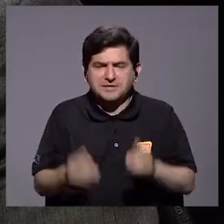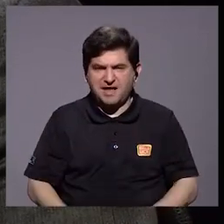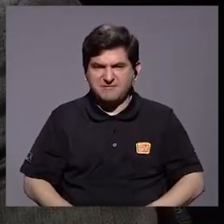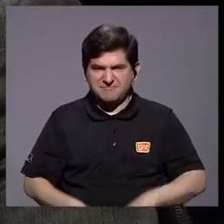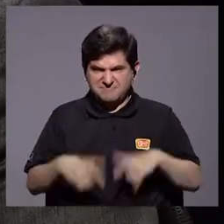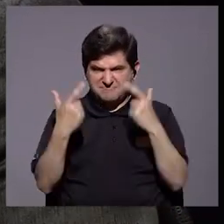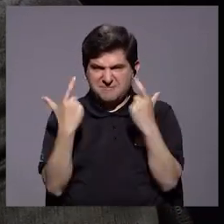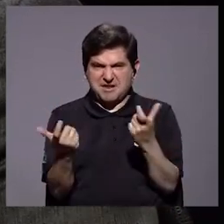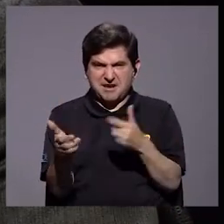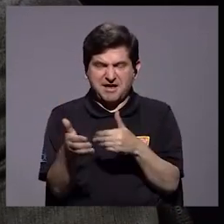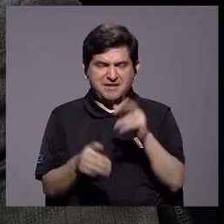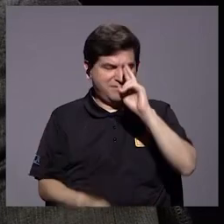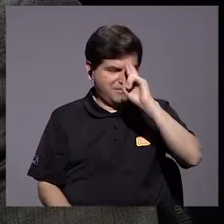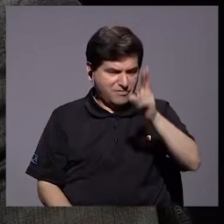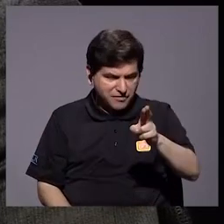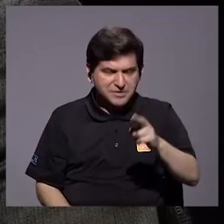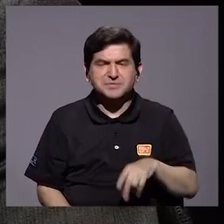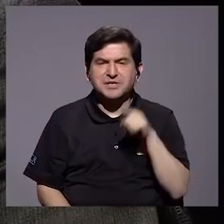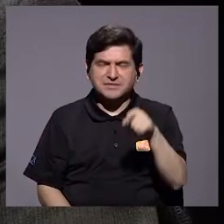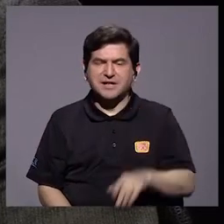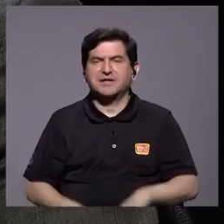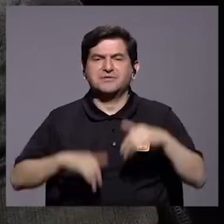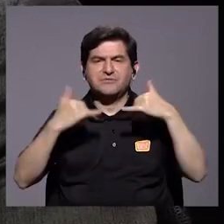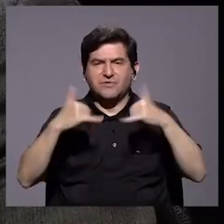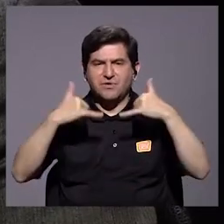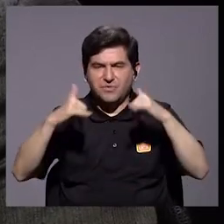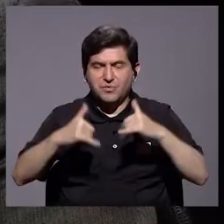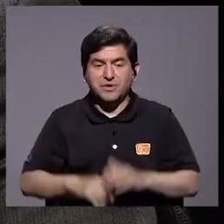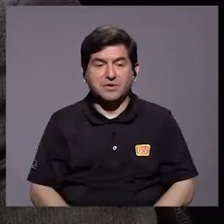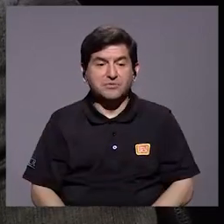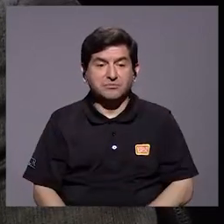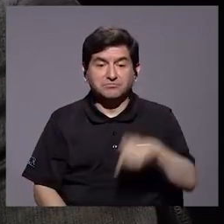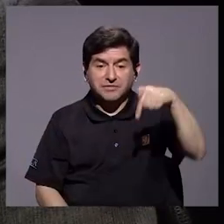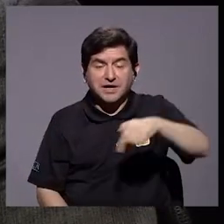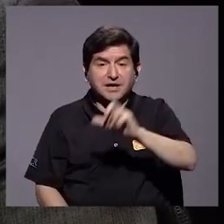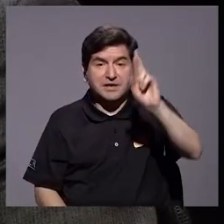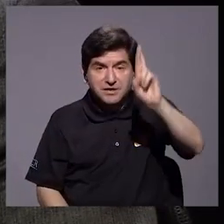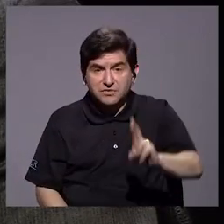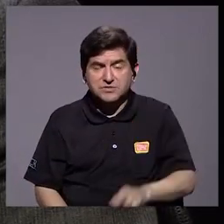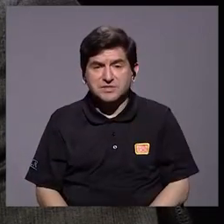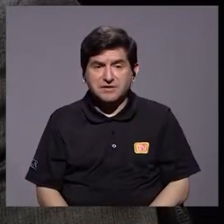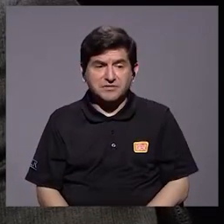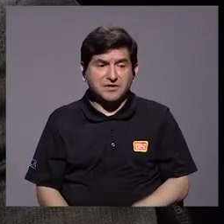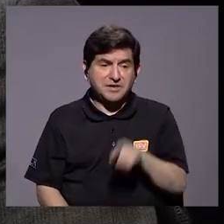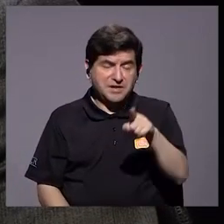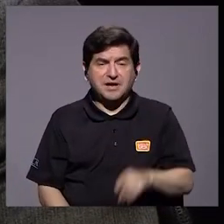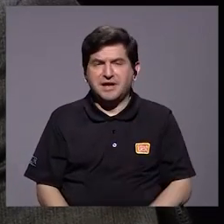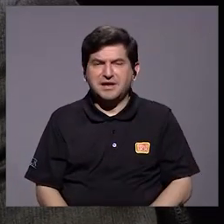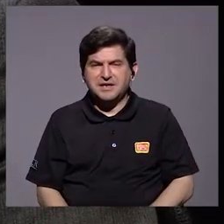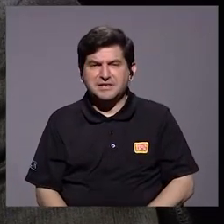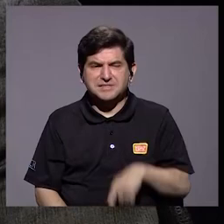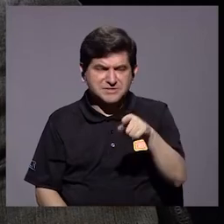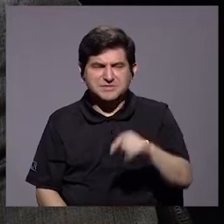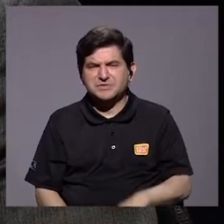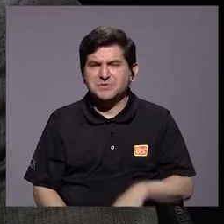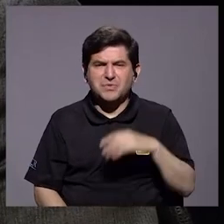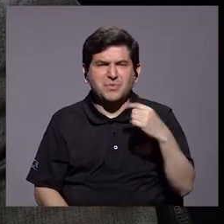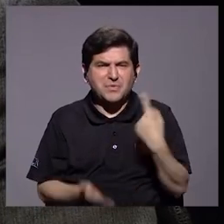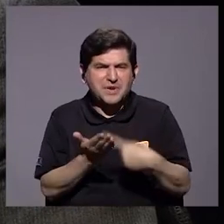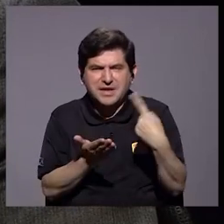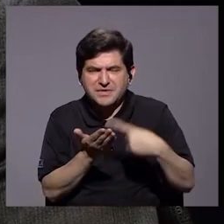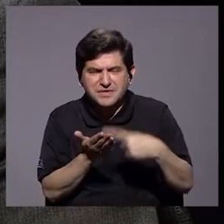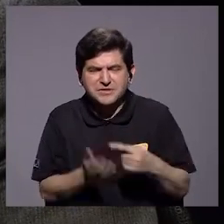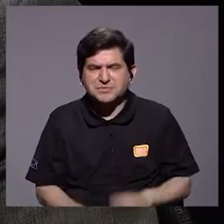cómo ganan sin respetar digamos las reglas del juego y hemos visto en el fútbol aquí ahora es una guerrilla entre equipos entre